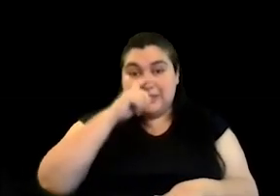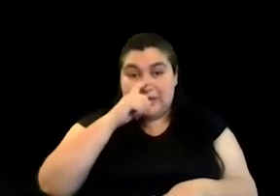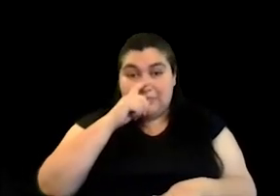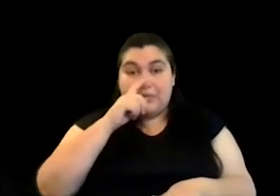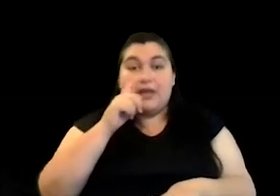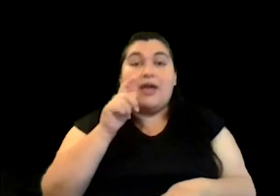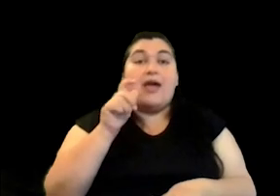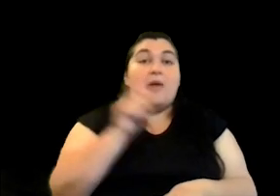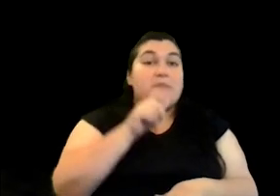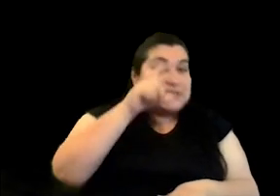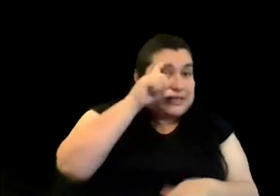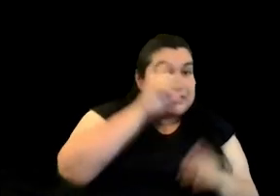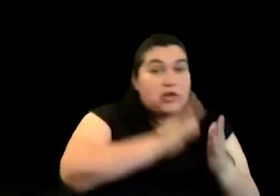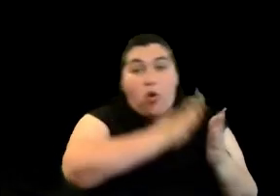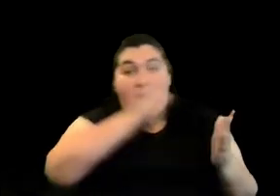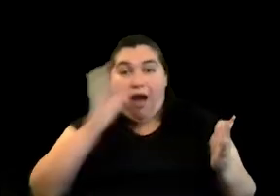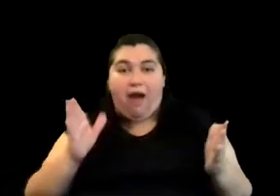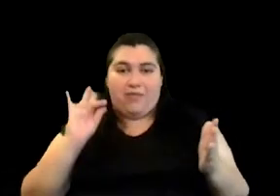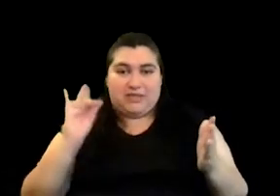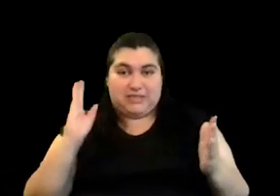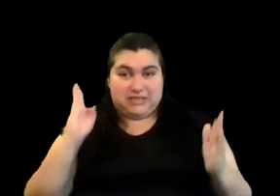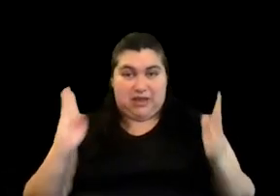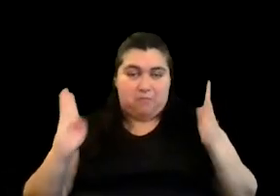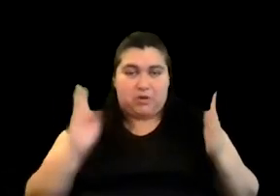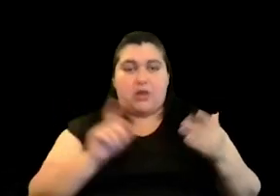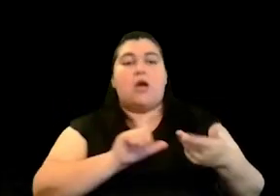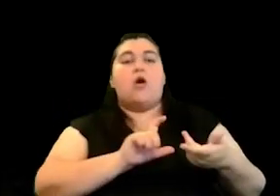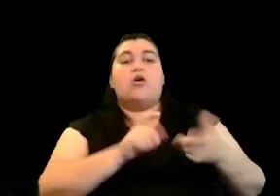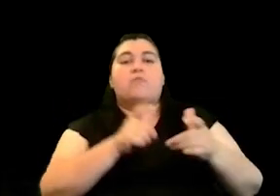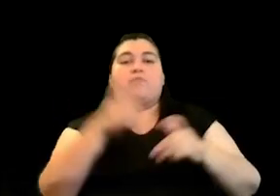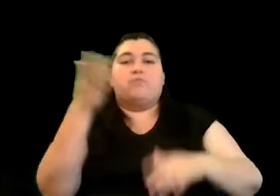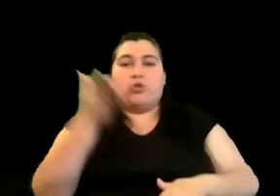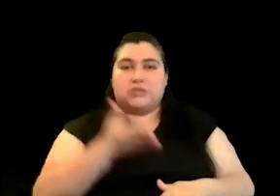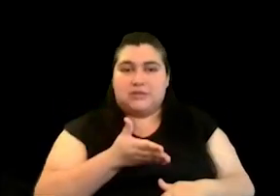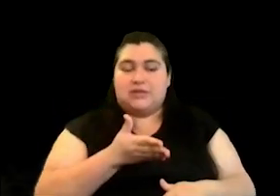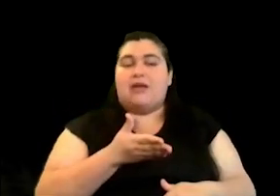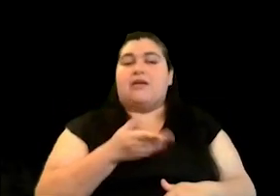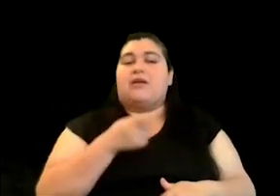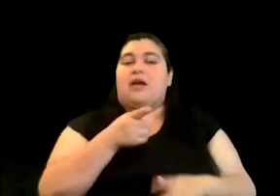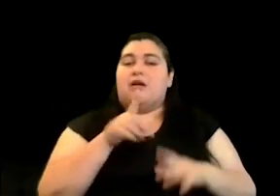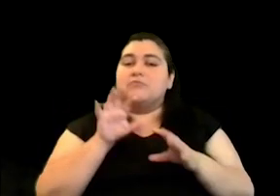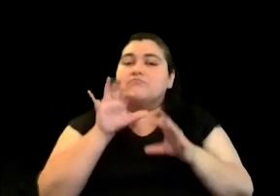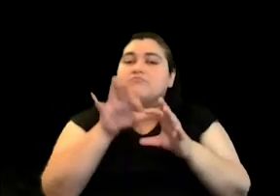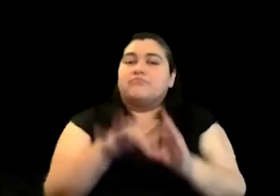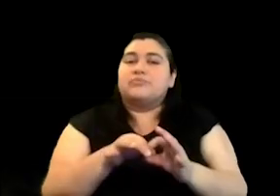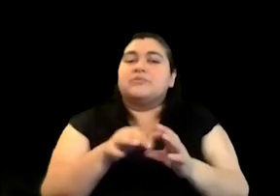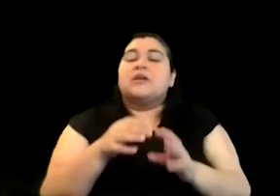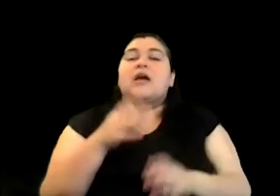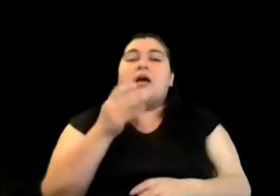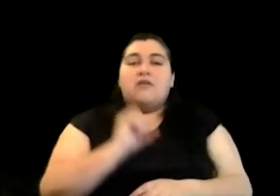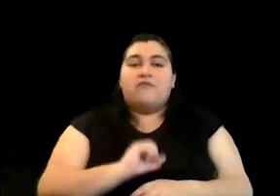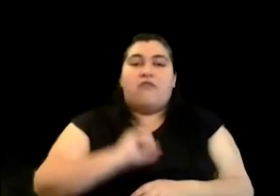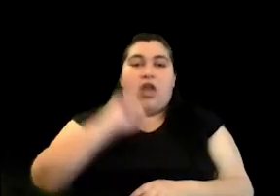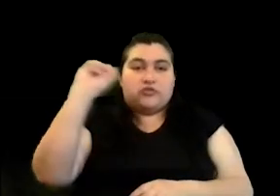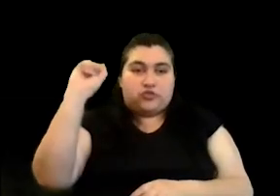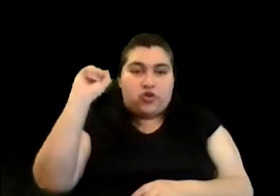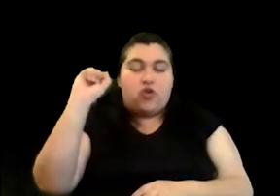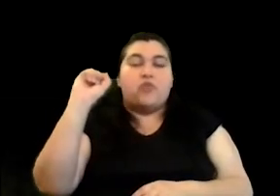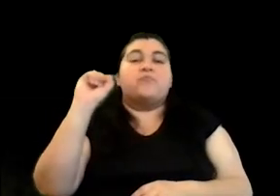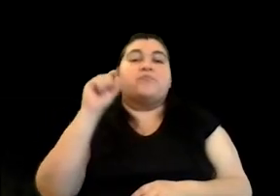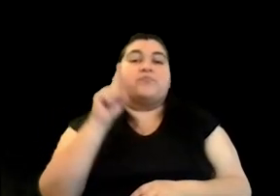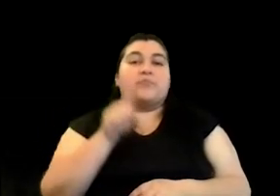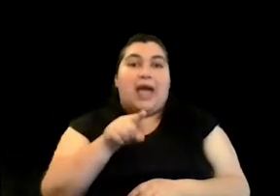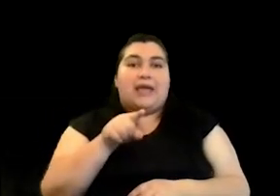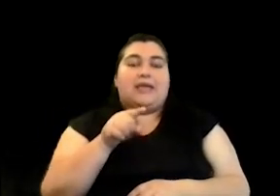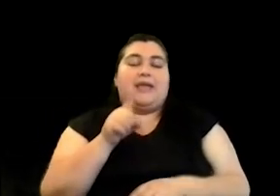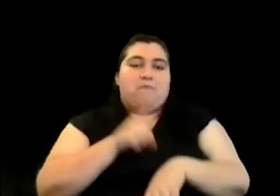enero-diciembre, se van a actualizar estos parámetros aplicando el índice de precios consumidor que determina